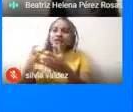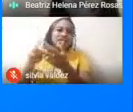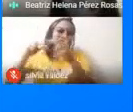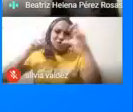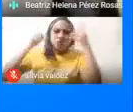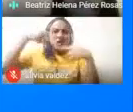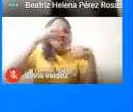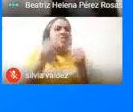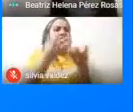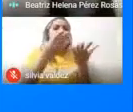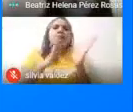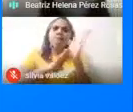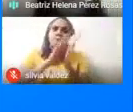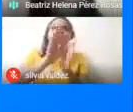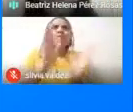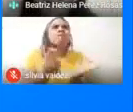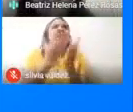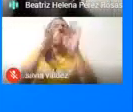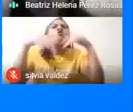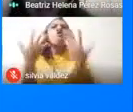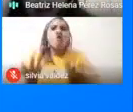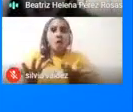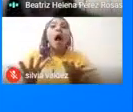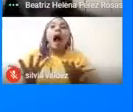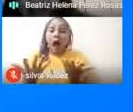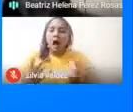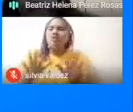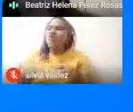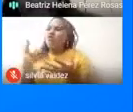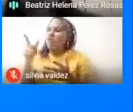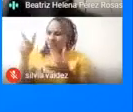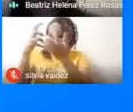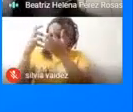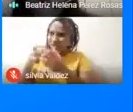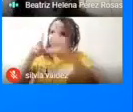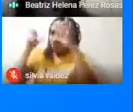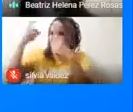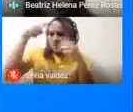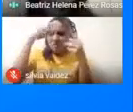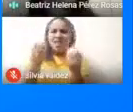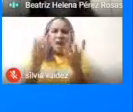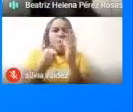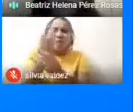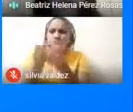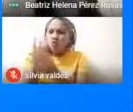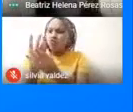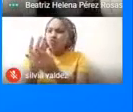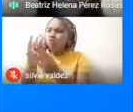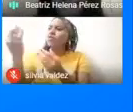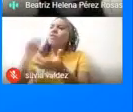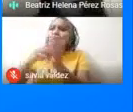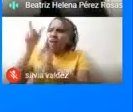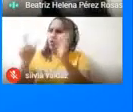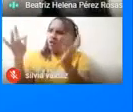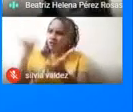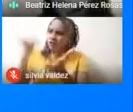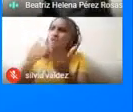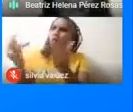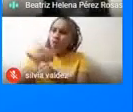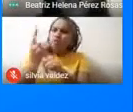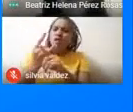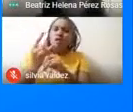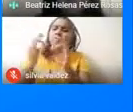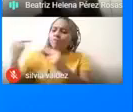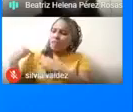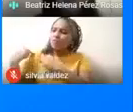y crecimiento económico. ¿Cómo hacemos que esta industria tenga una producción y un consumo responsable? ¿Y cómo hacemos que esta